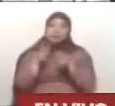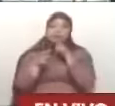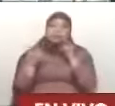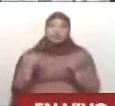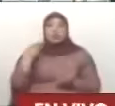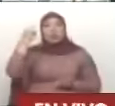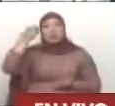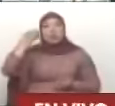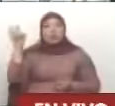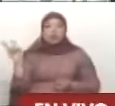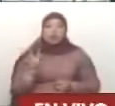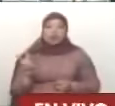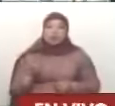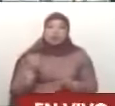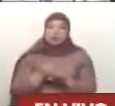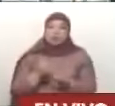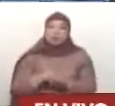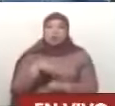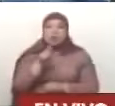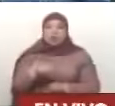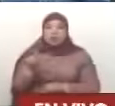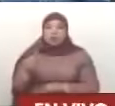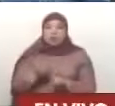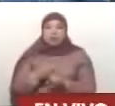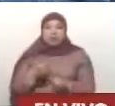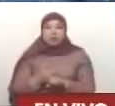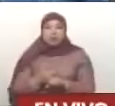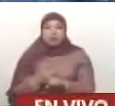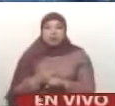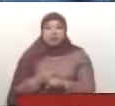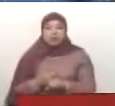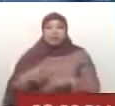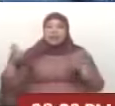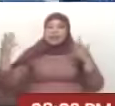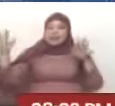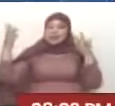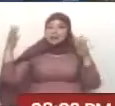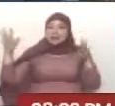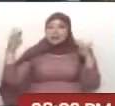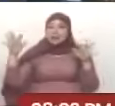opina usted de la persona que está proponiendo?